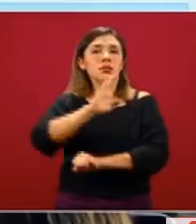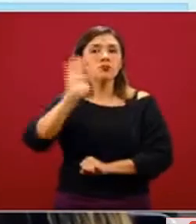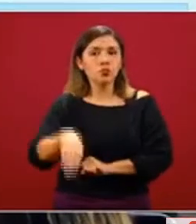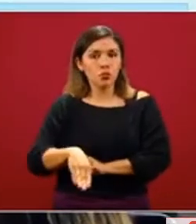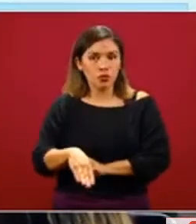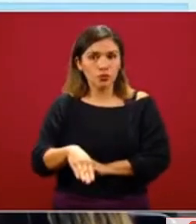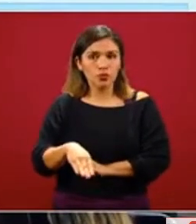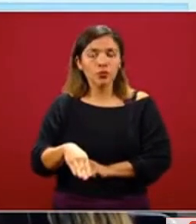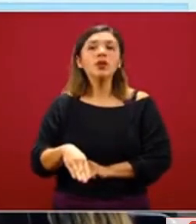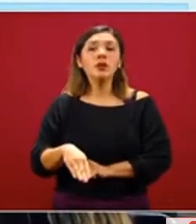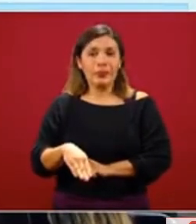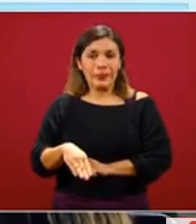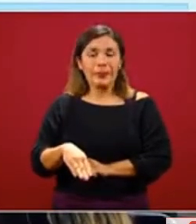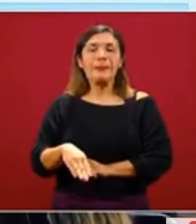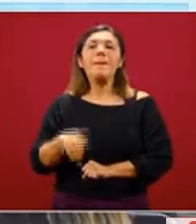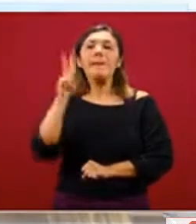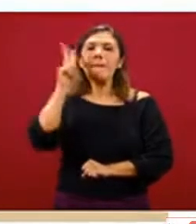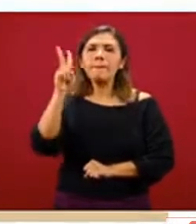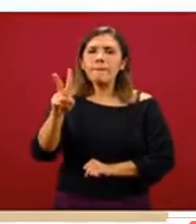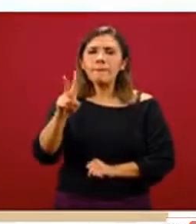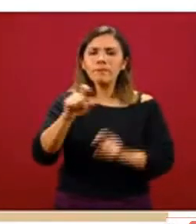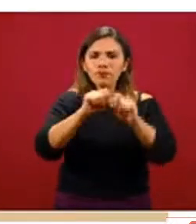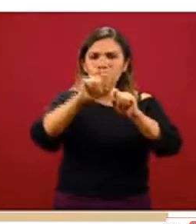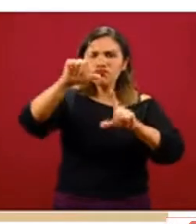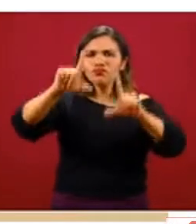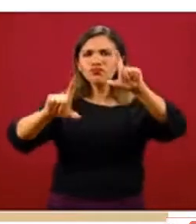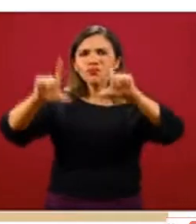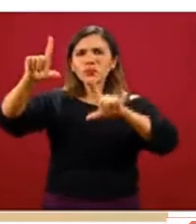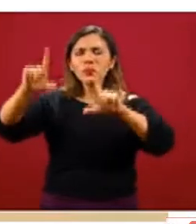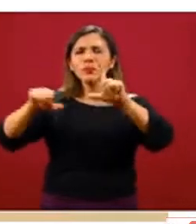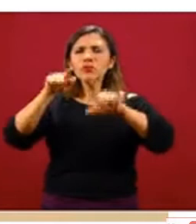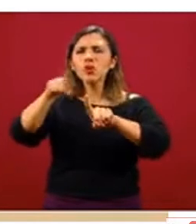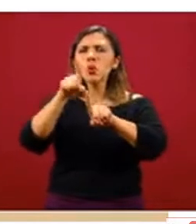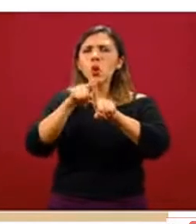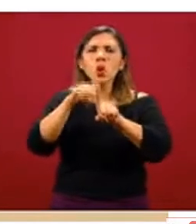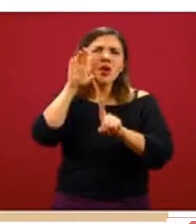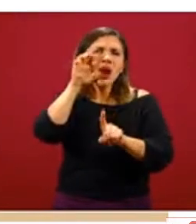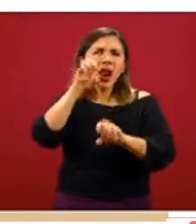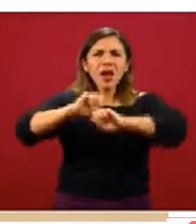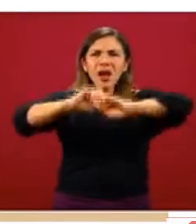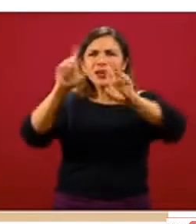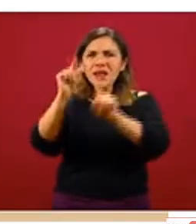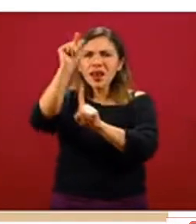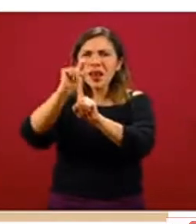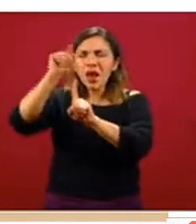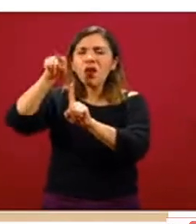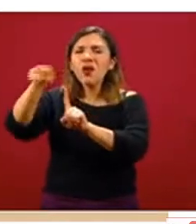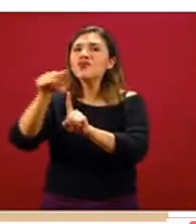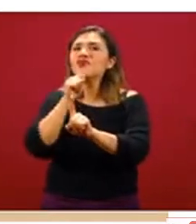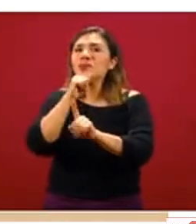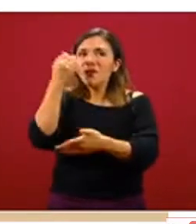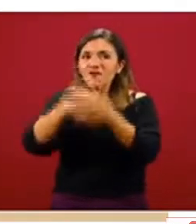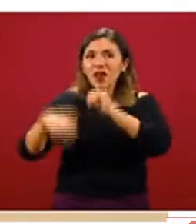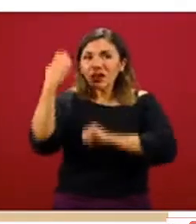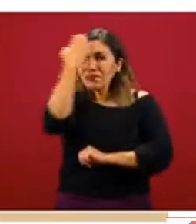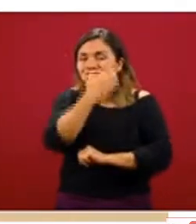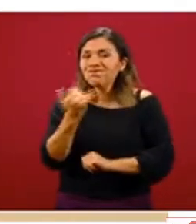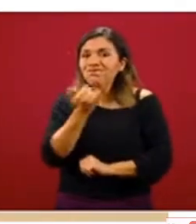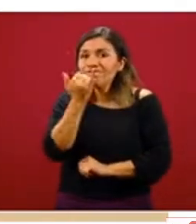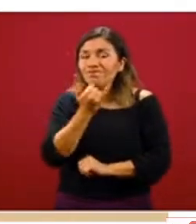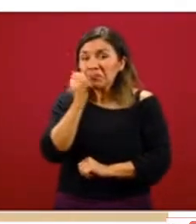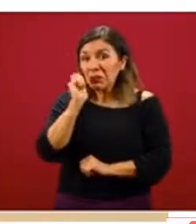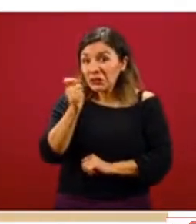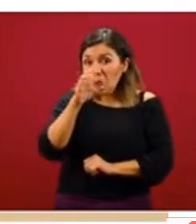a cabo. Vemos en las barras que tienen el color naranja claro, aquellas que todavía son defunciones sospechosas porque